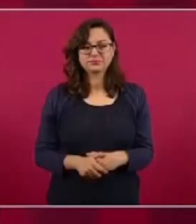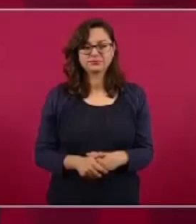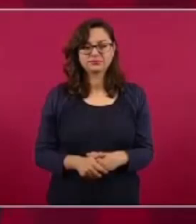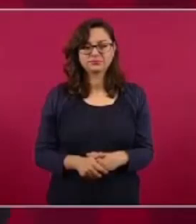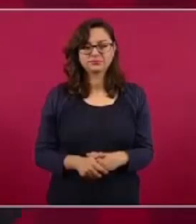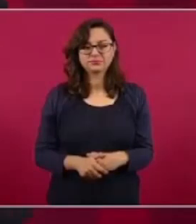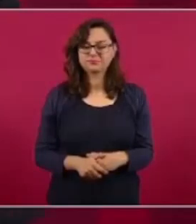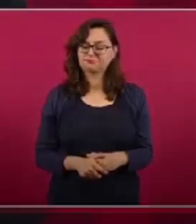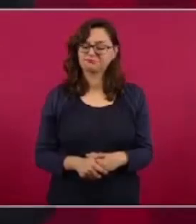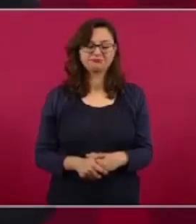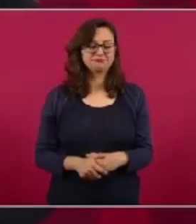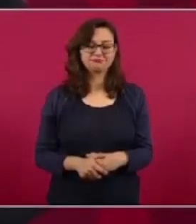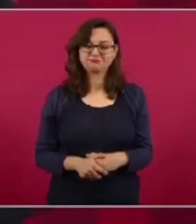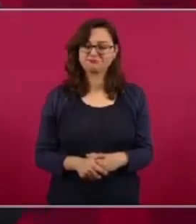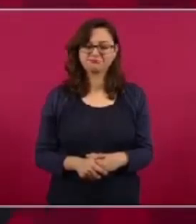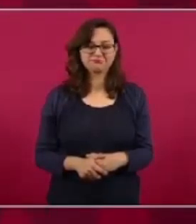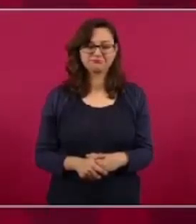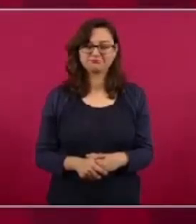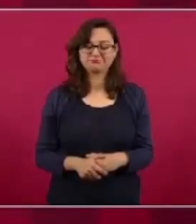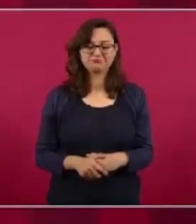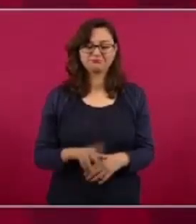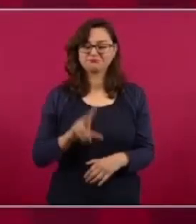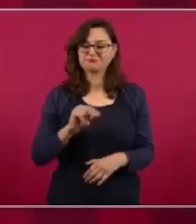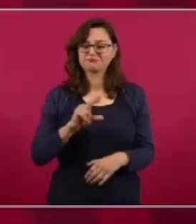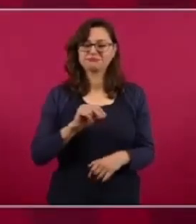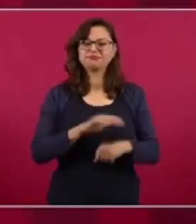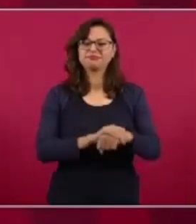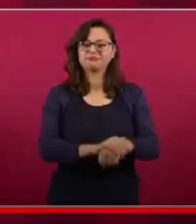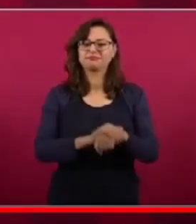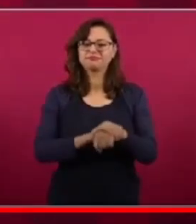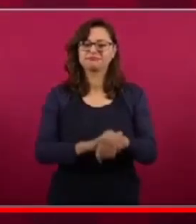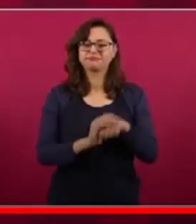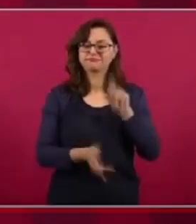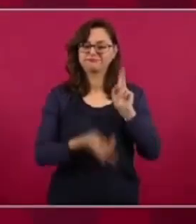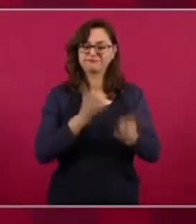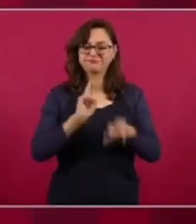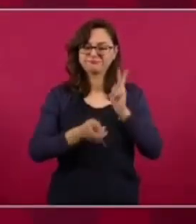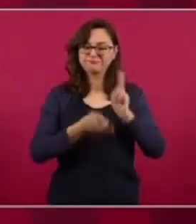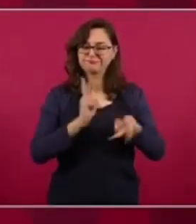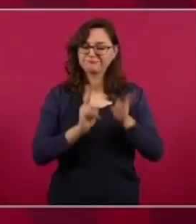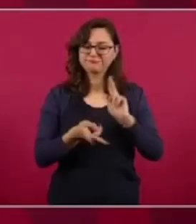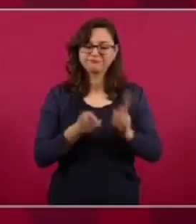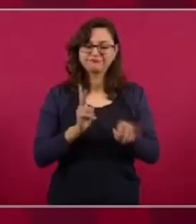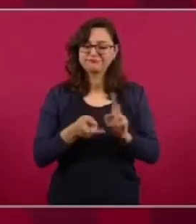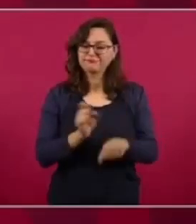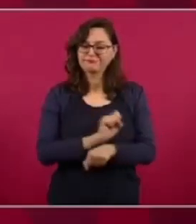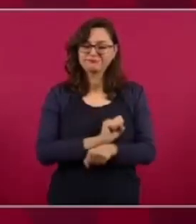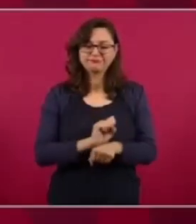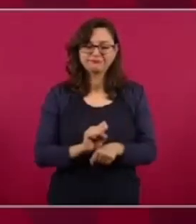bandera? No. No, somos amigos y platicamos un rato ayer. Estuvimos